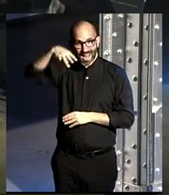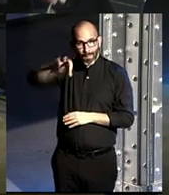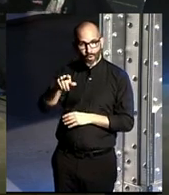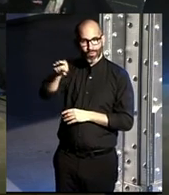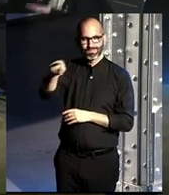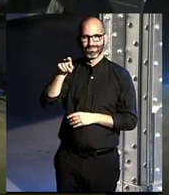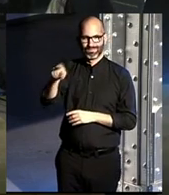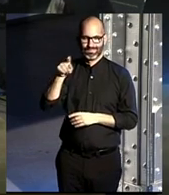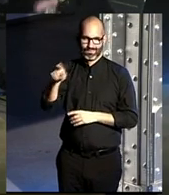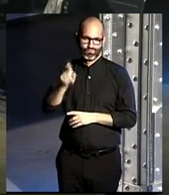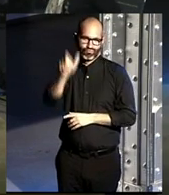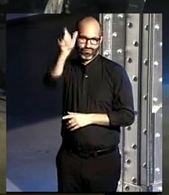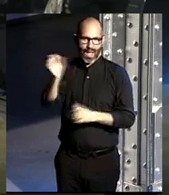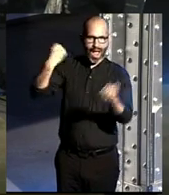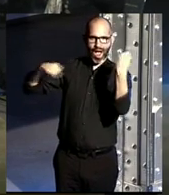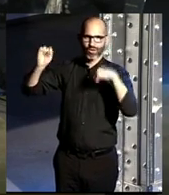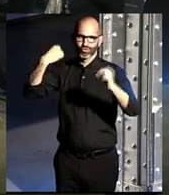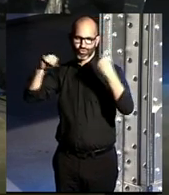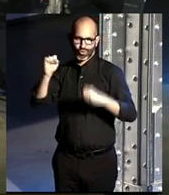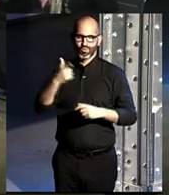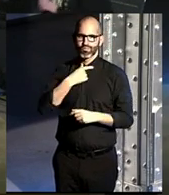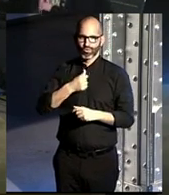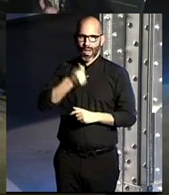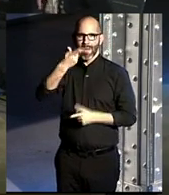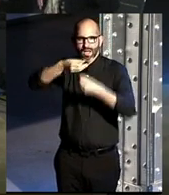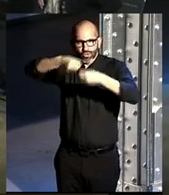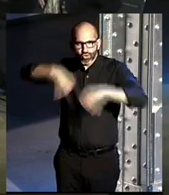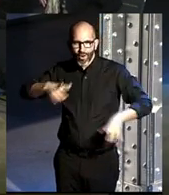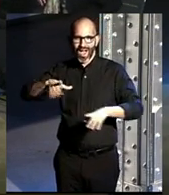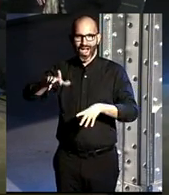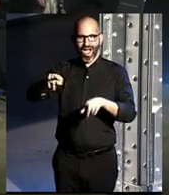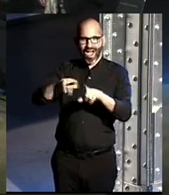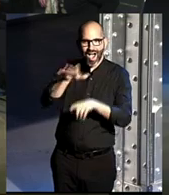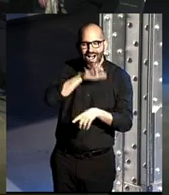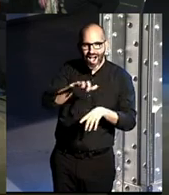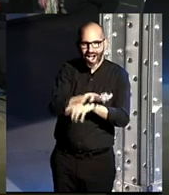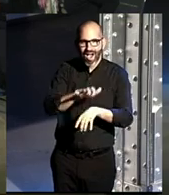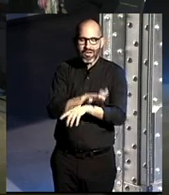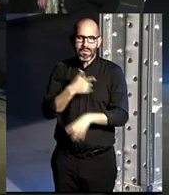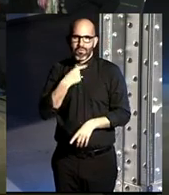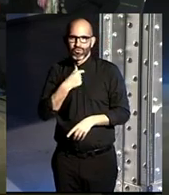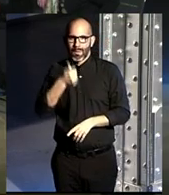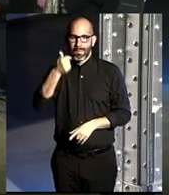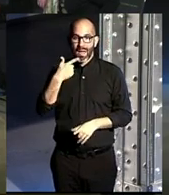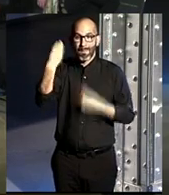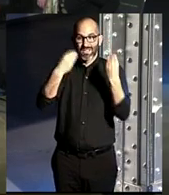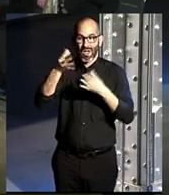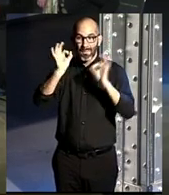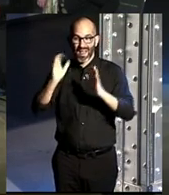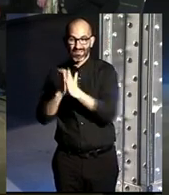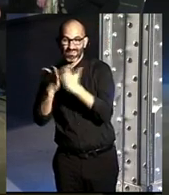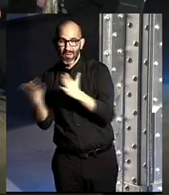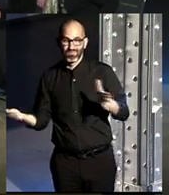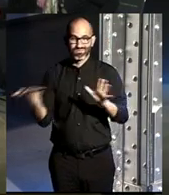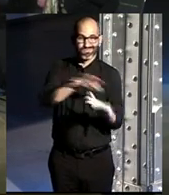Sí, porque el Y ya actor está. es bueno. Sí. Pero la historia atómica y todo no tiene nada que ver con Bueno, eso, no tiene nada que ver, pero... a ver, bueno, está si